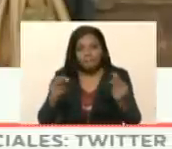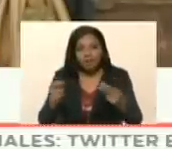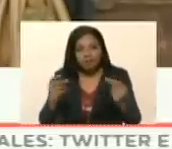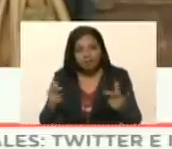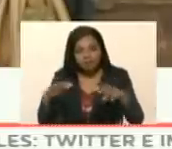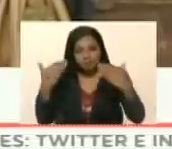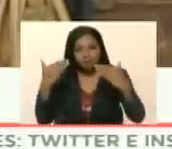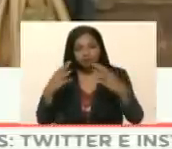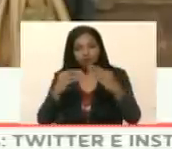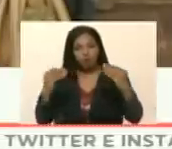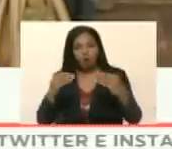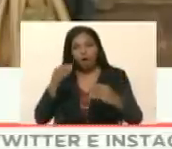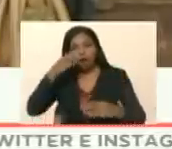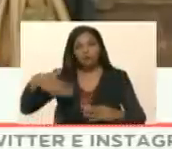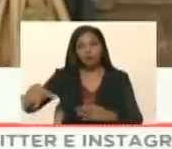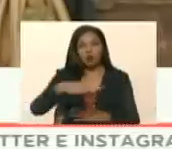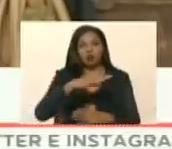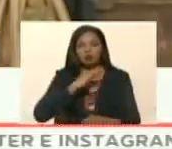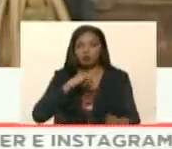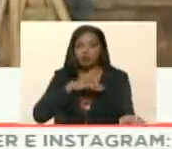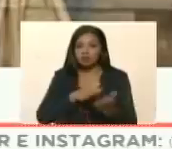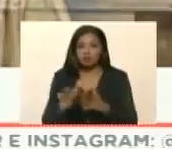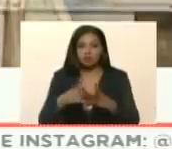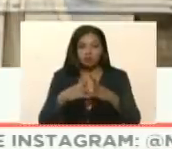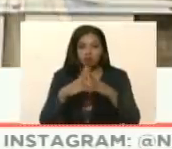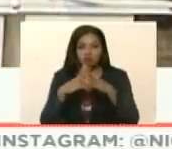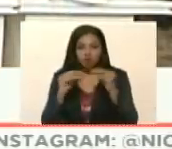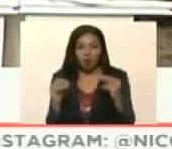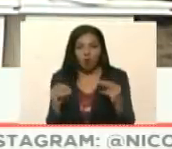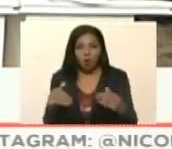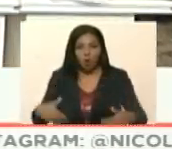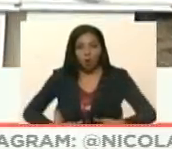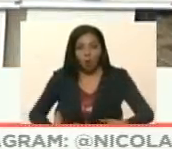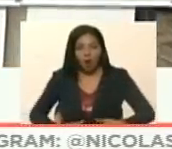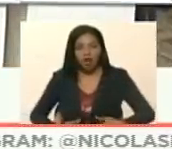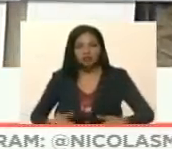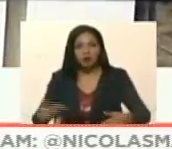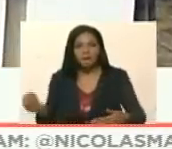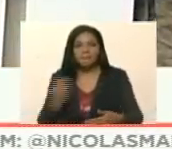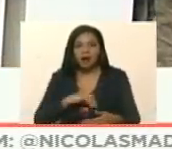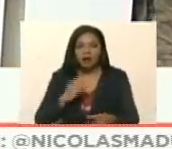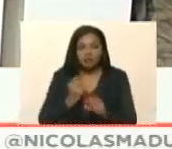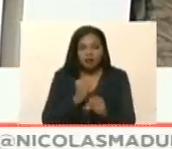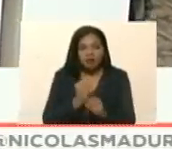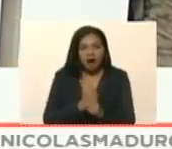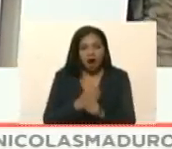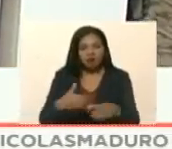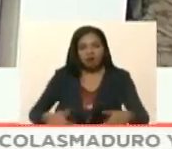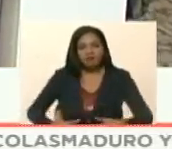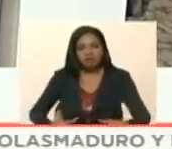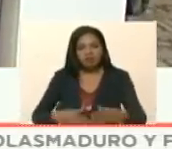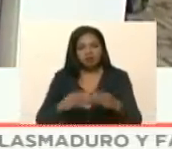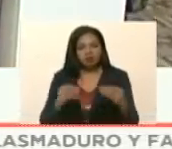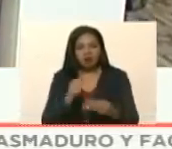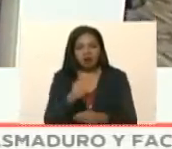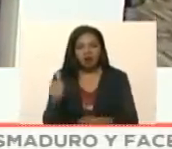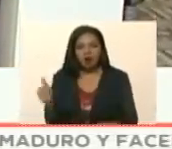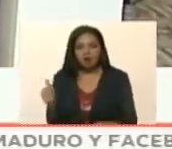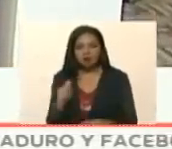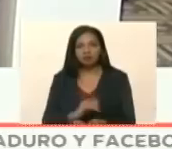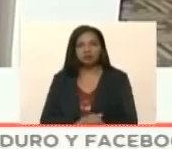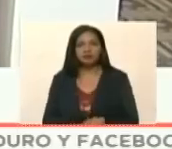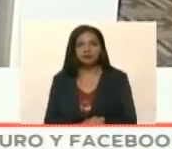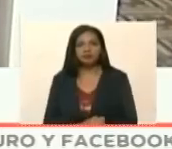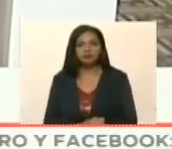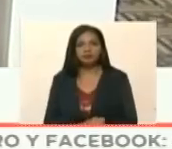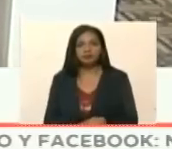pueblo. Siempre garantizaremos todo, con esfuerzo, con trabajo, con sacrificio y con mucho amor.